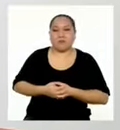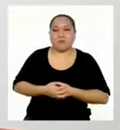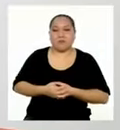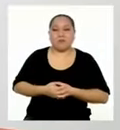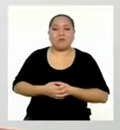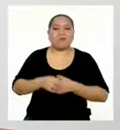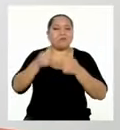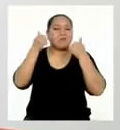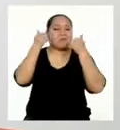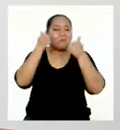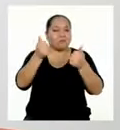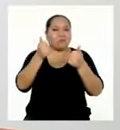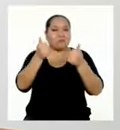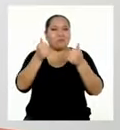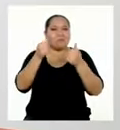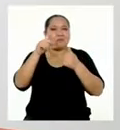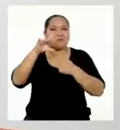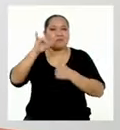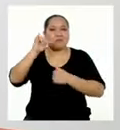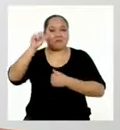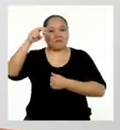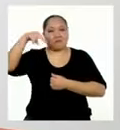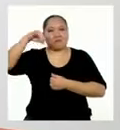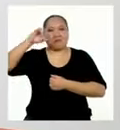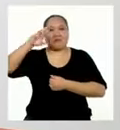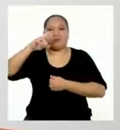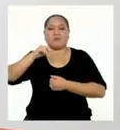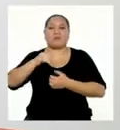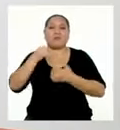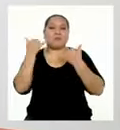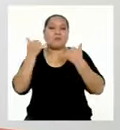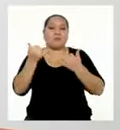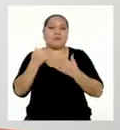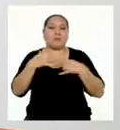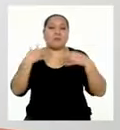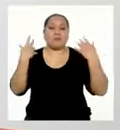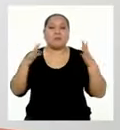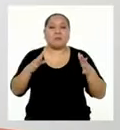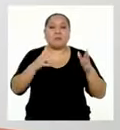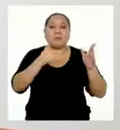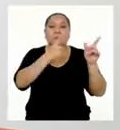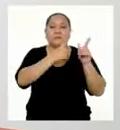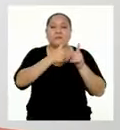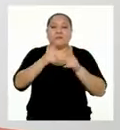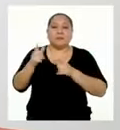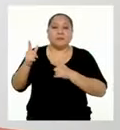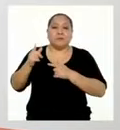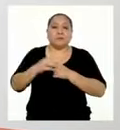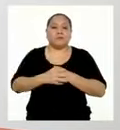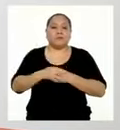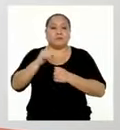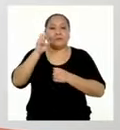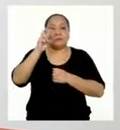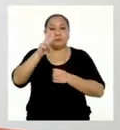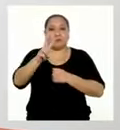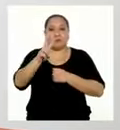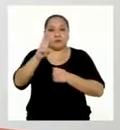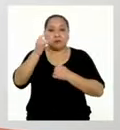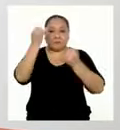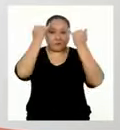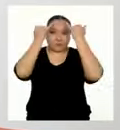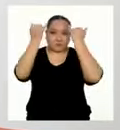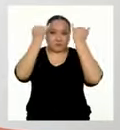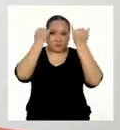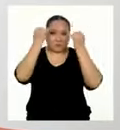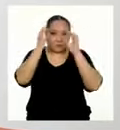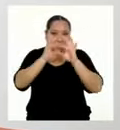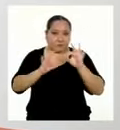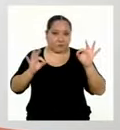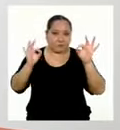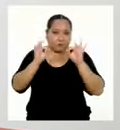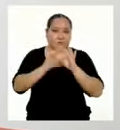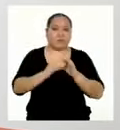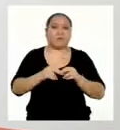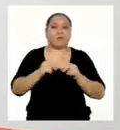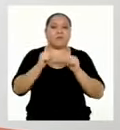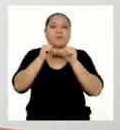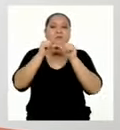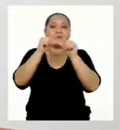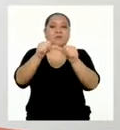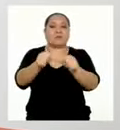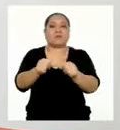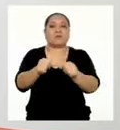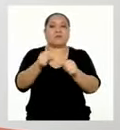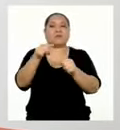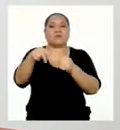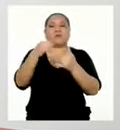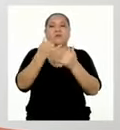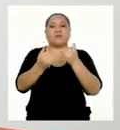Muy bien hecho, Yanira. Ahora que ya tenemos listos los dos primeros criterios, debemos